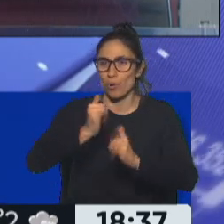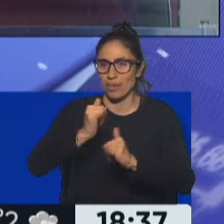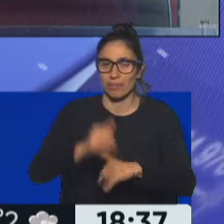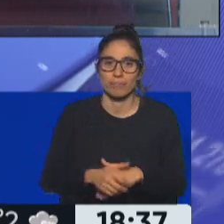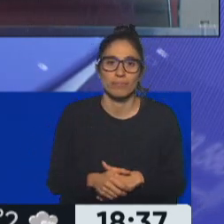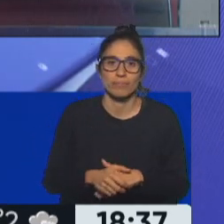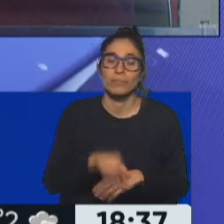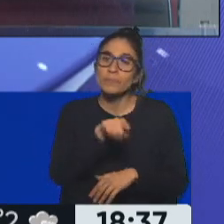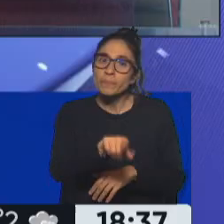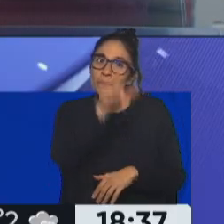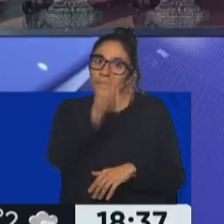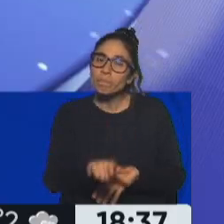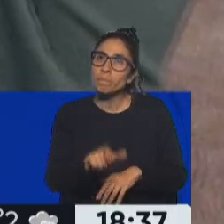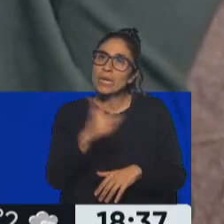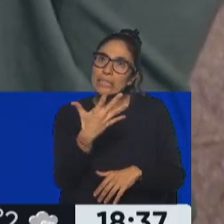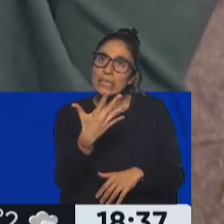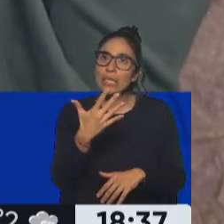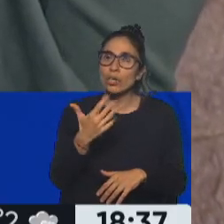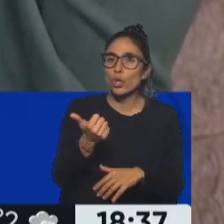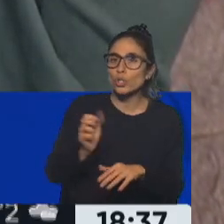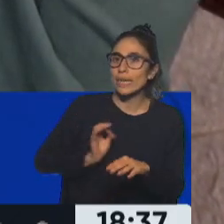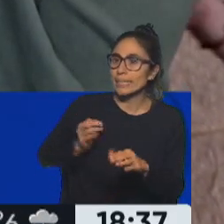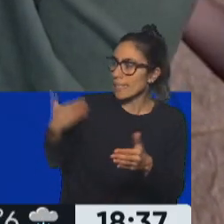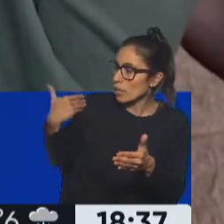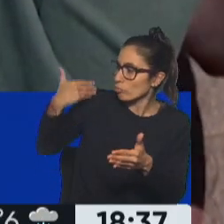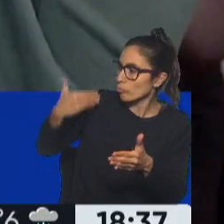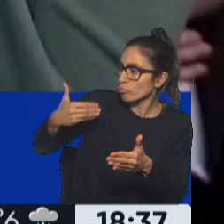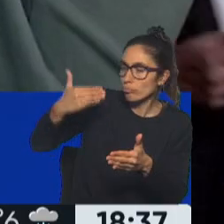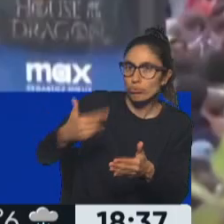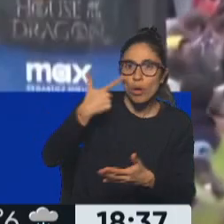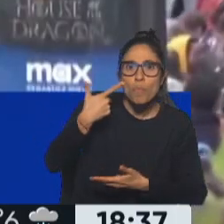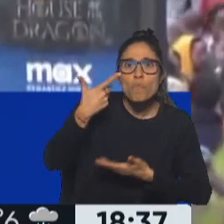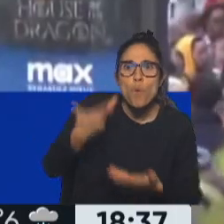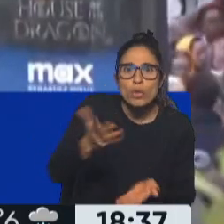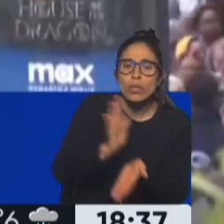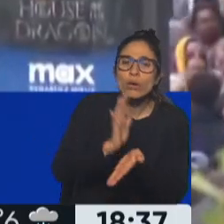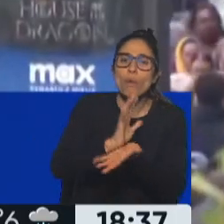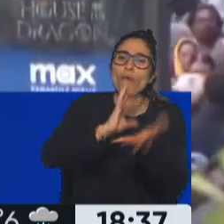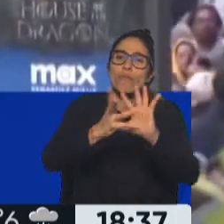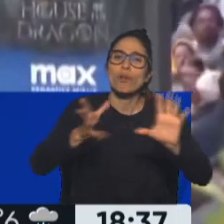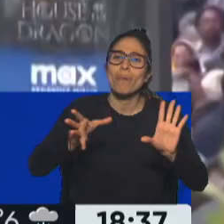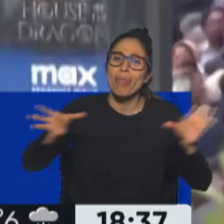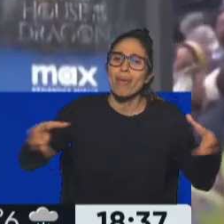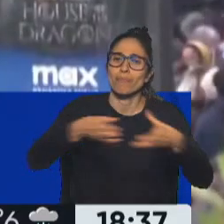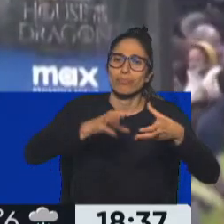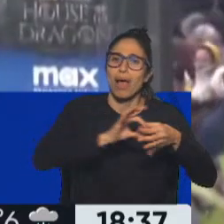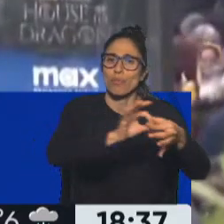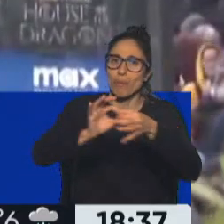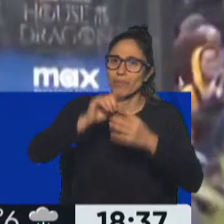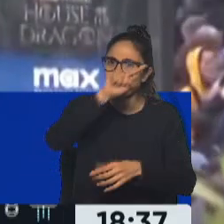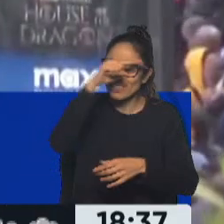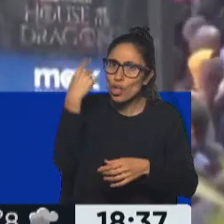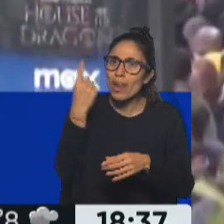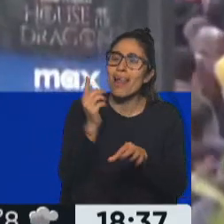años una tendencia del agrupamiento nacional a tratar de maquillar públicamente